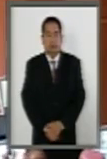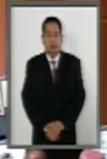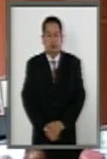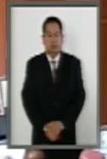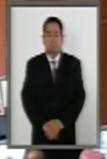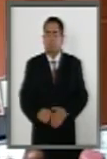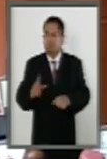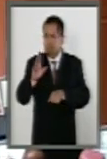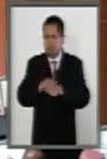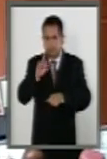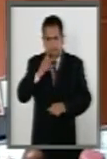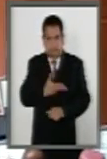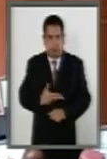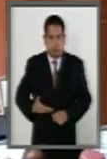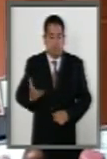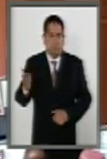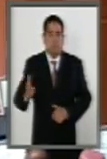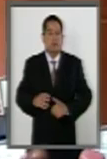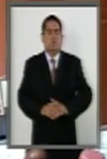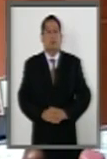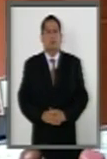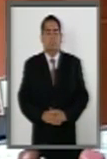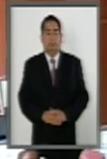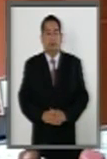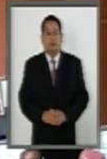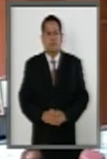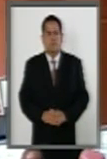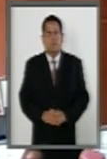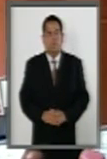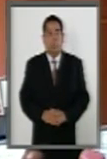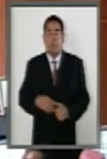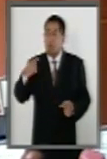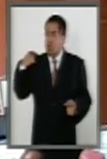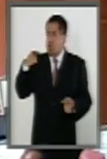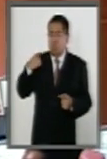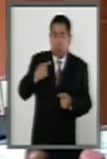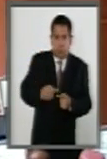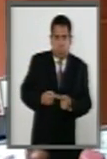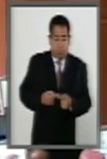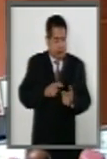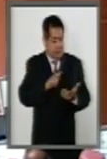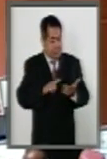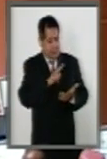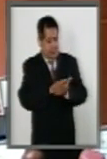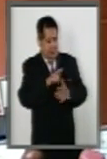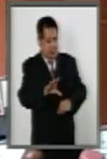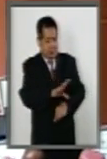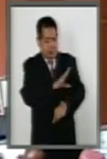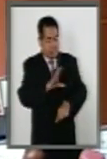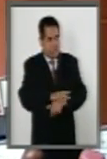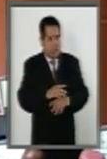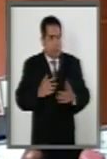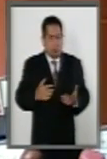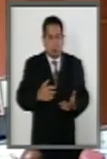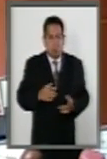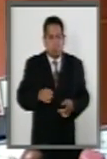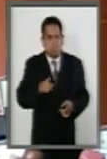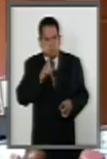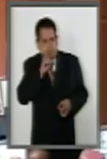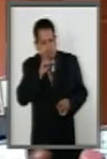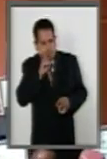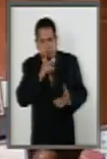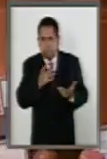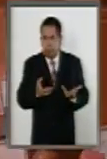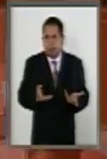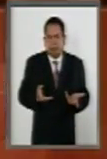Con su venia, presidente. Hasta la fecha, la reforma energética no ha dado ninguno